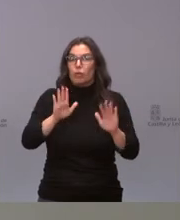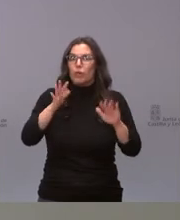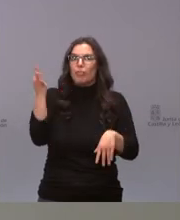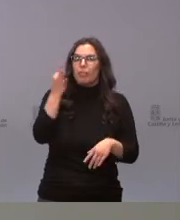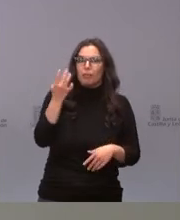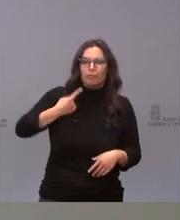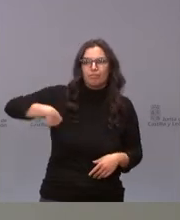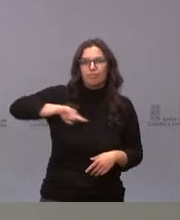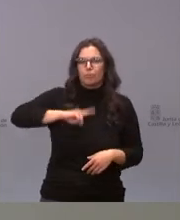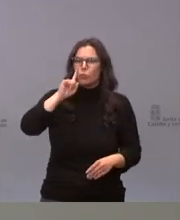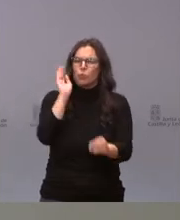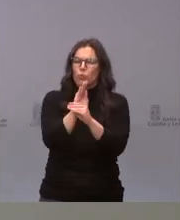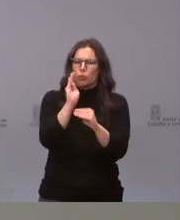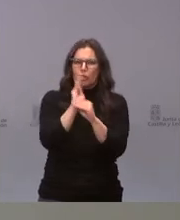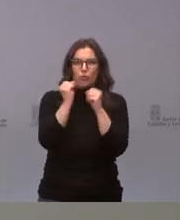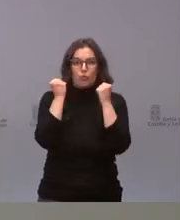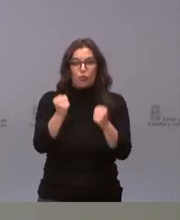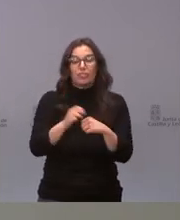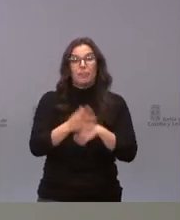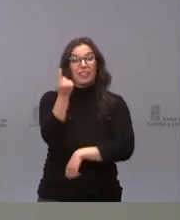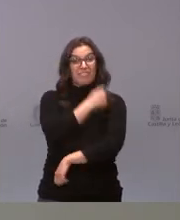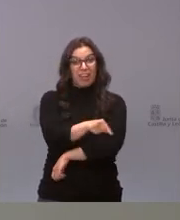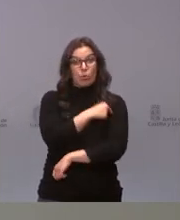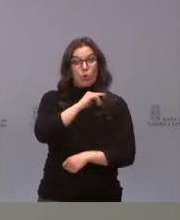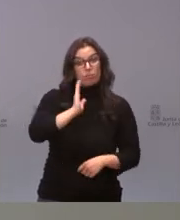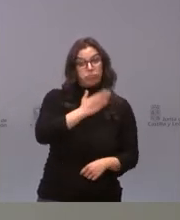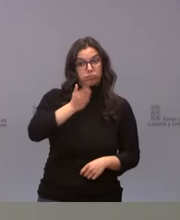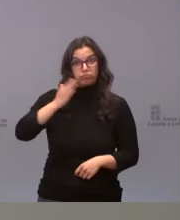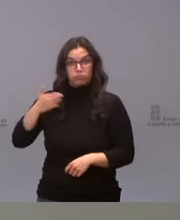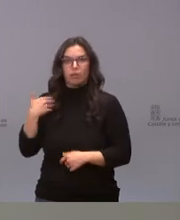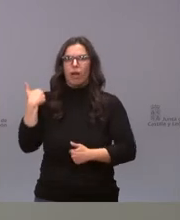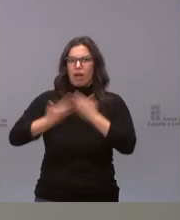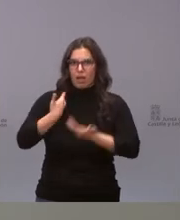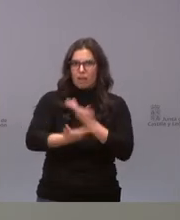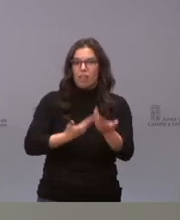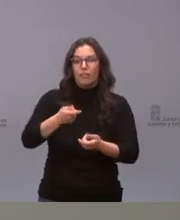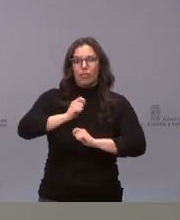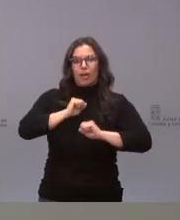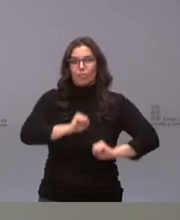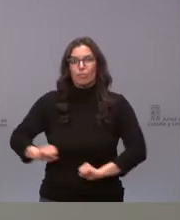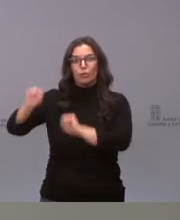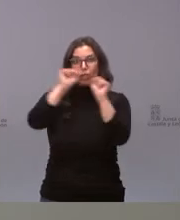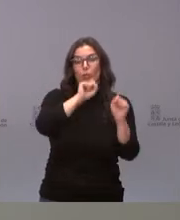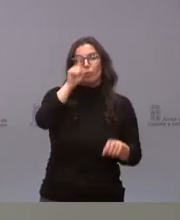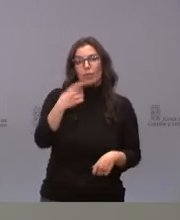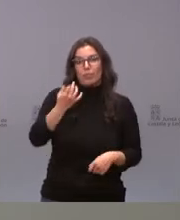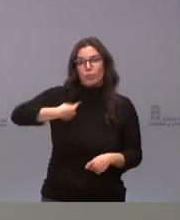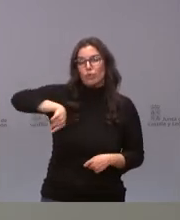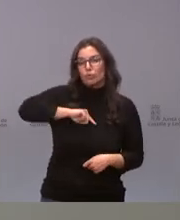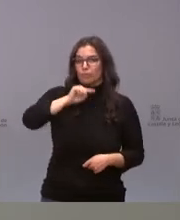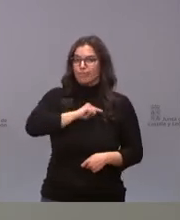siendo muy precavidos. La campaña de vacunación avanza, nos protege, pero también nosotros nos tenemos que